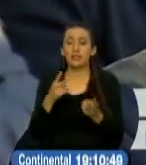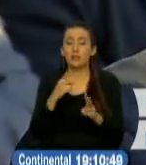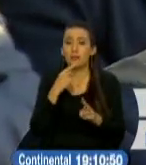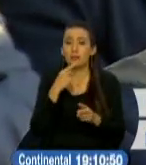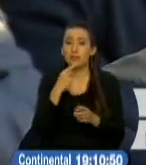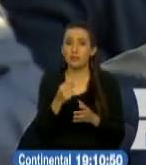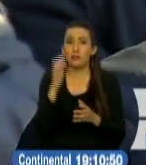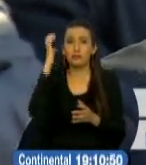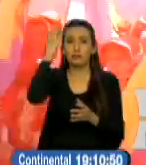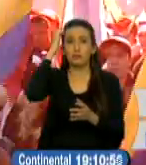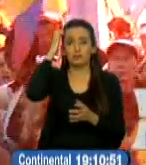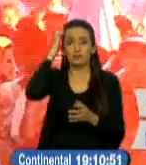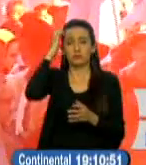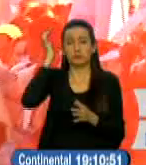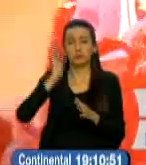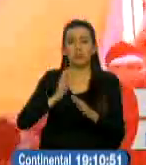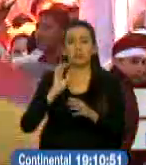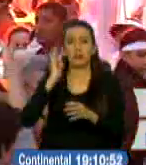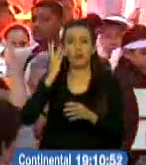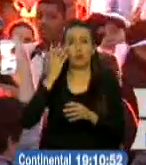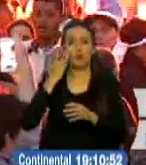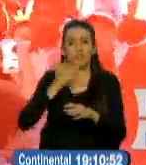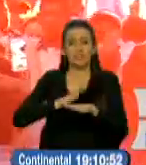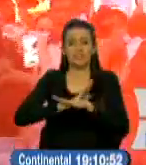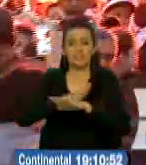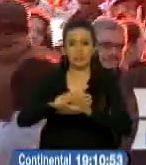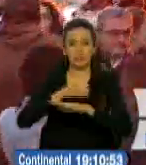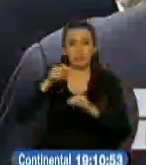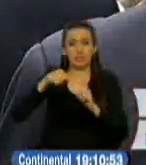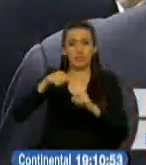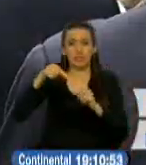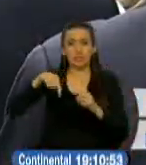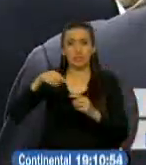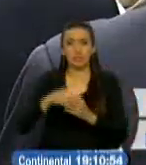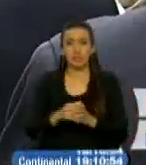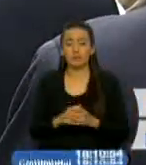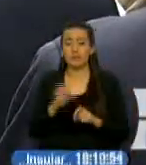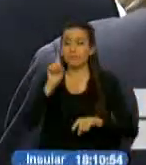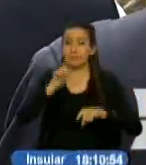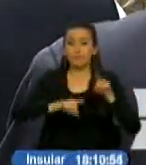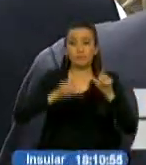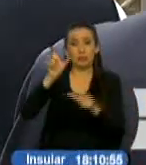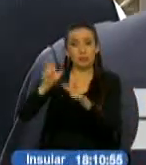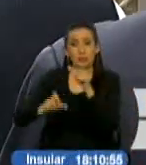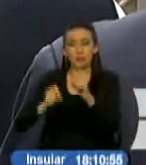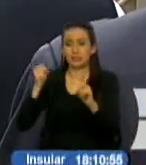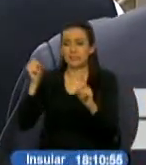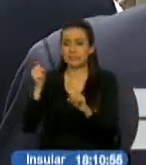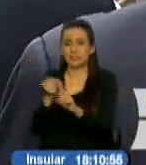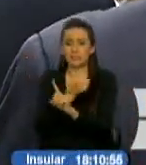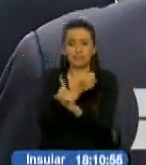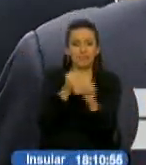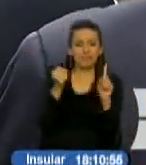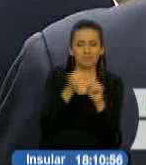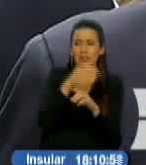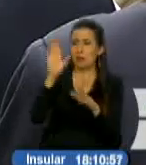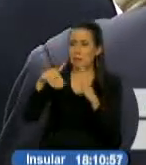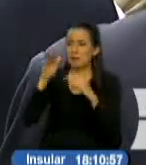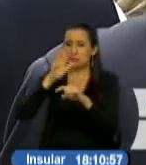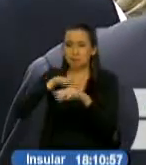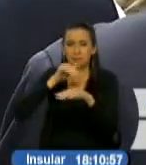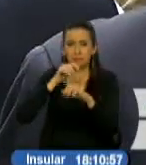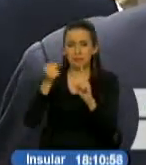preocupación por lo acontecido en los días posteriores a la segunda vuelta en la ciudad capital. Hay actores que han incitado al odio, actores que no